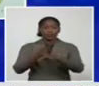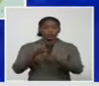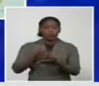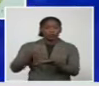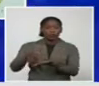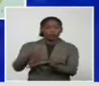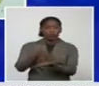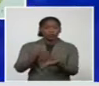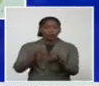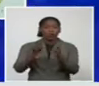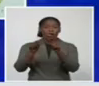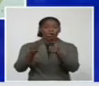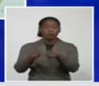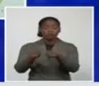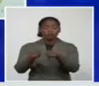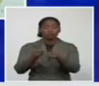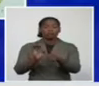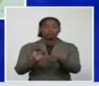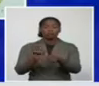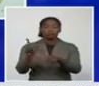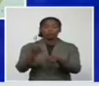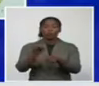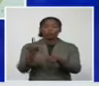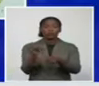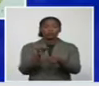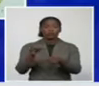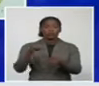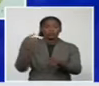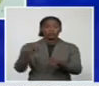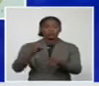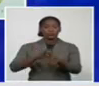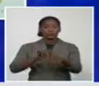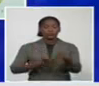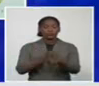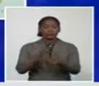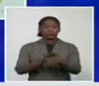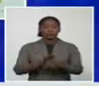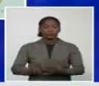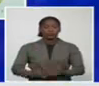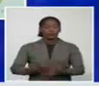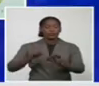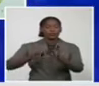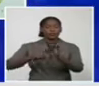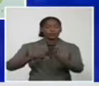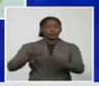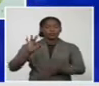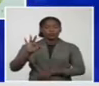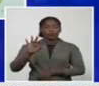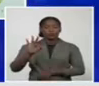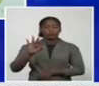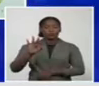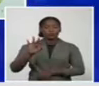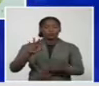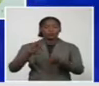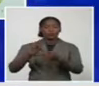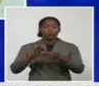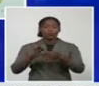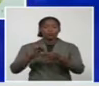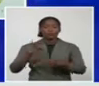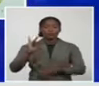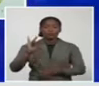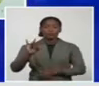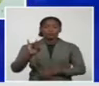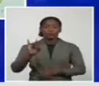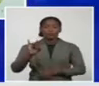sus 11 municipios. Quibicán con 8, Güines con 7, San José de las Lajas